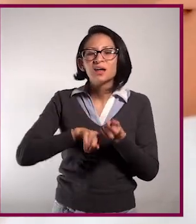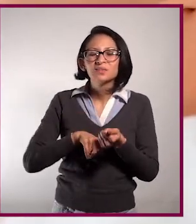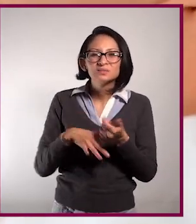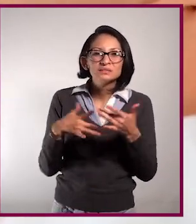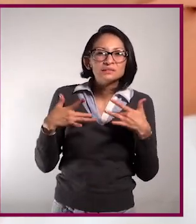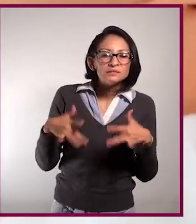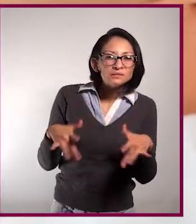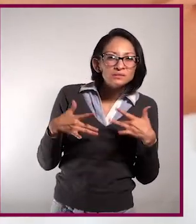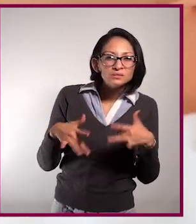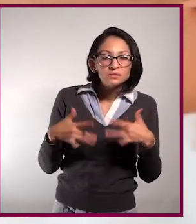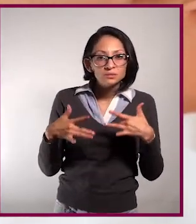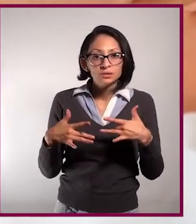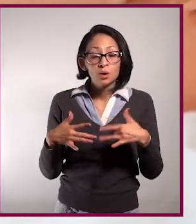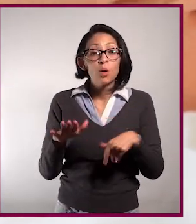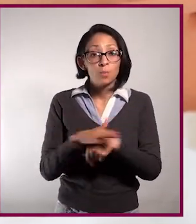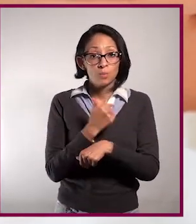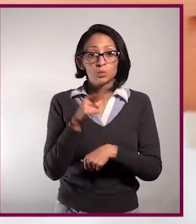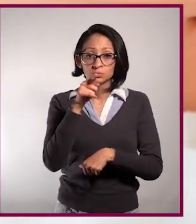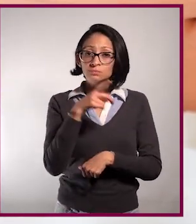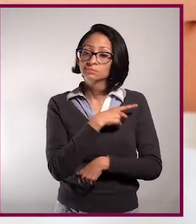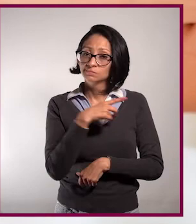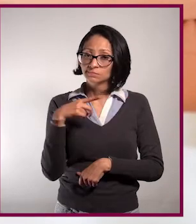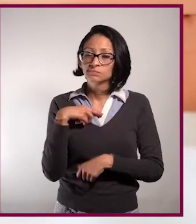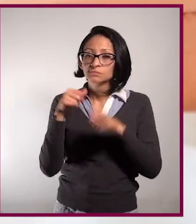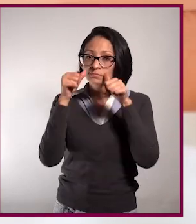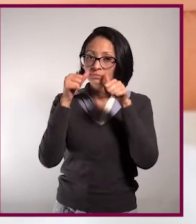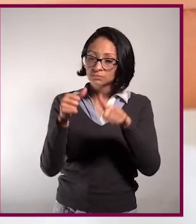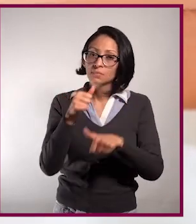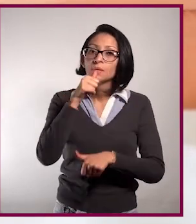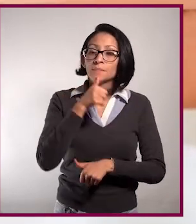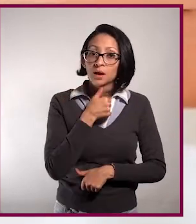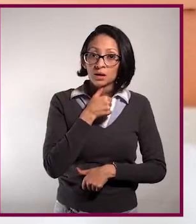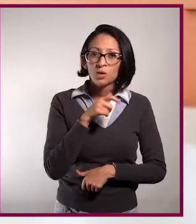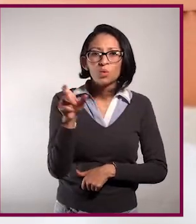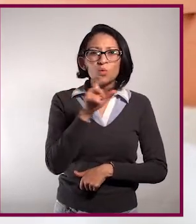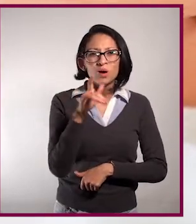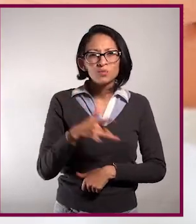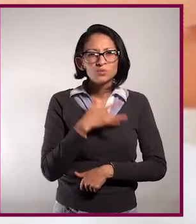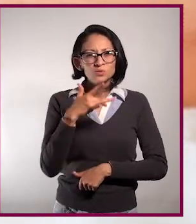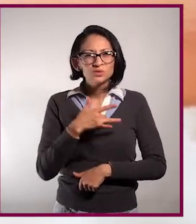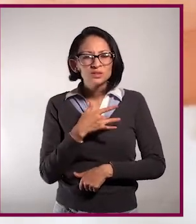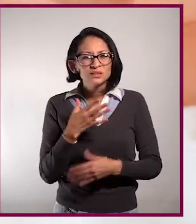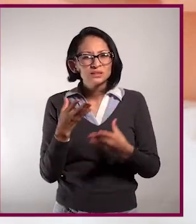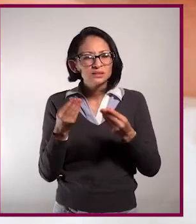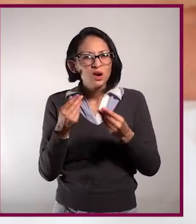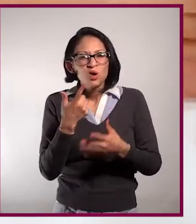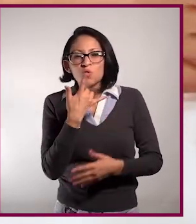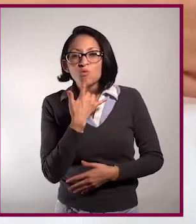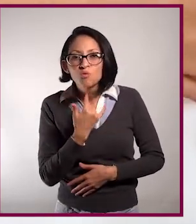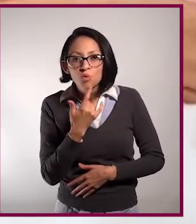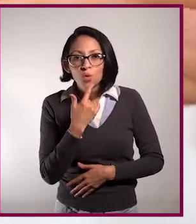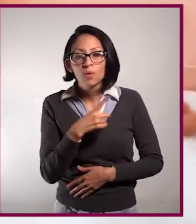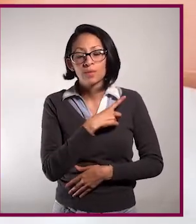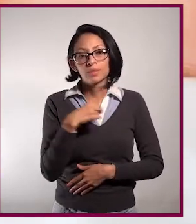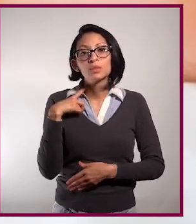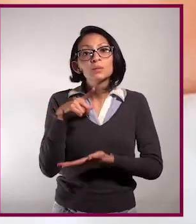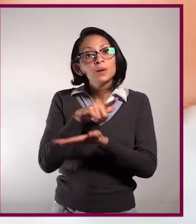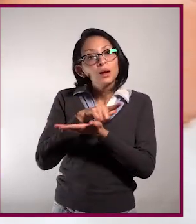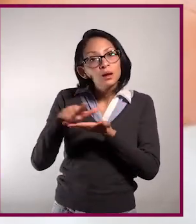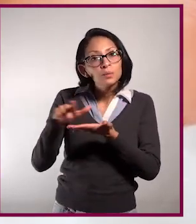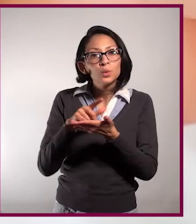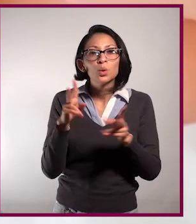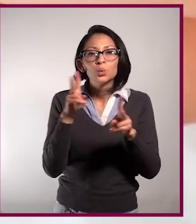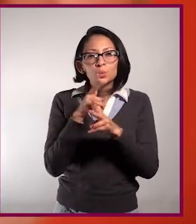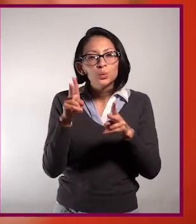infecciones vaginales. Por eso debes ser cuidadosa con tu vagina y en caso de tener alguna irritación, mantenerla limpia